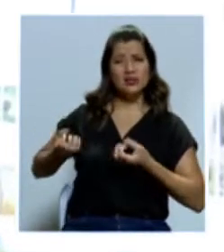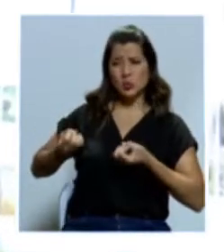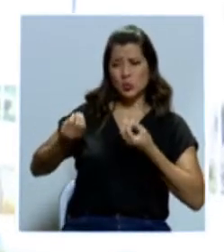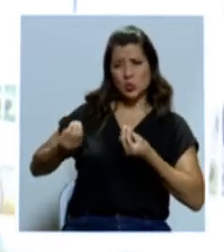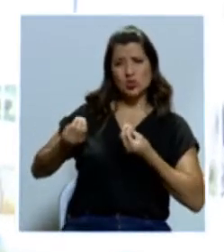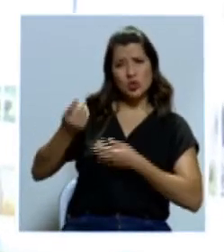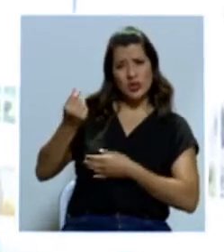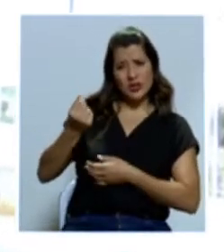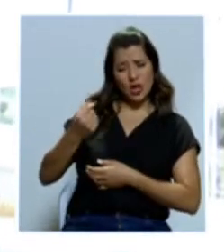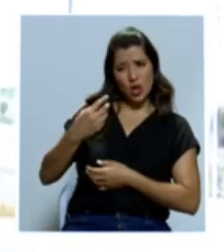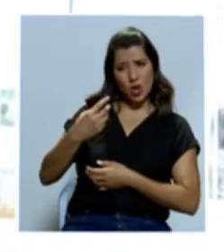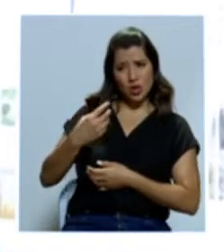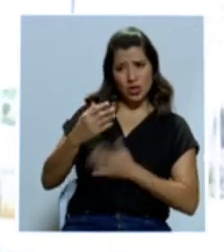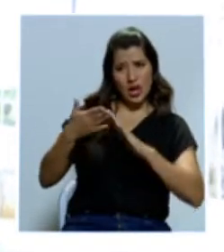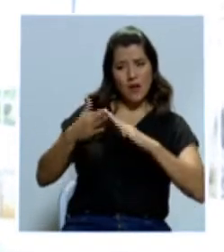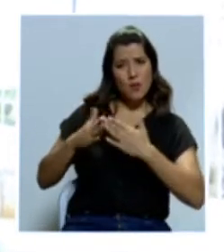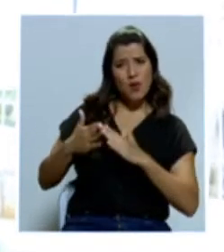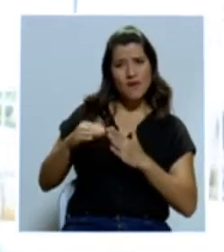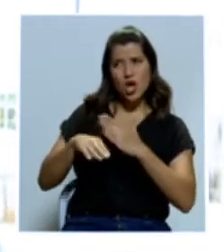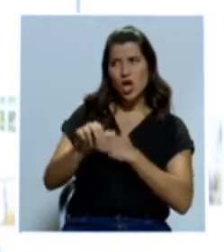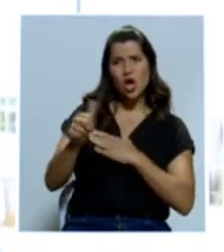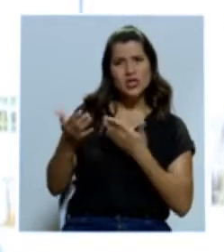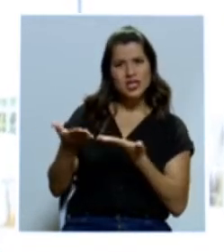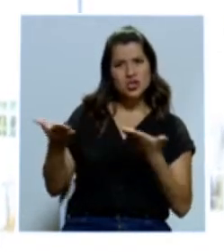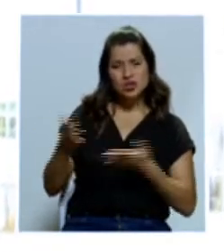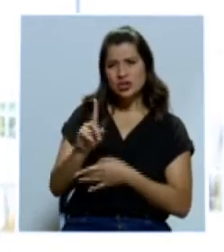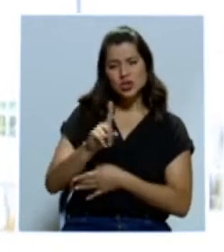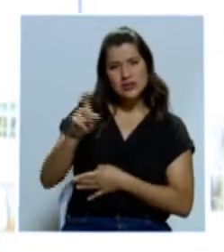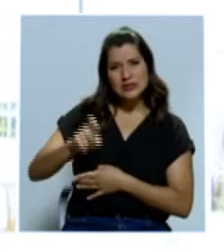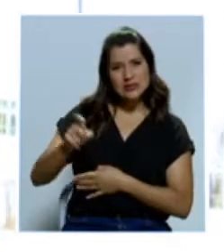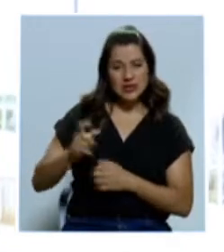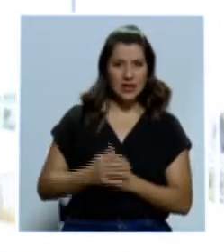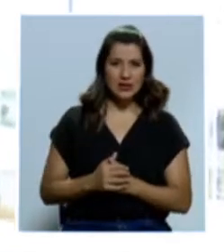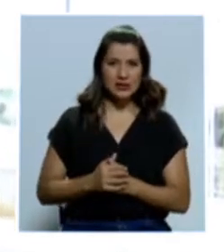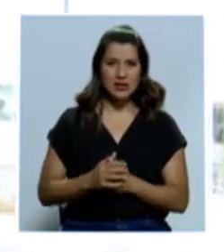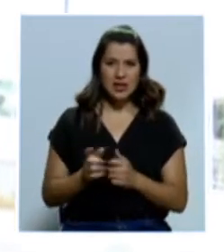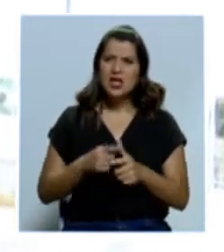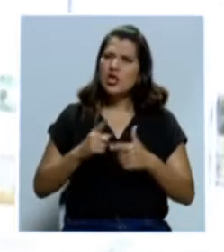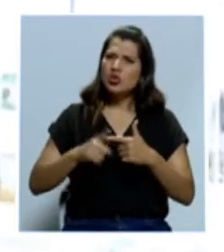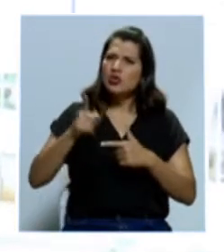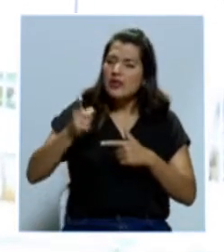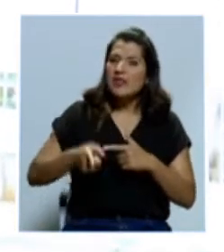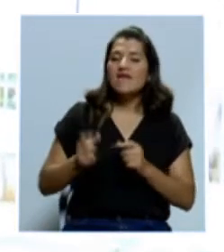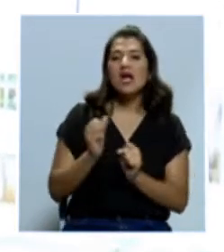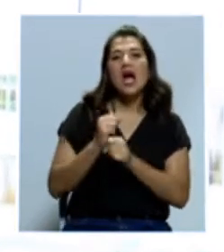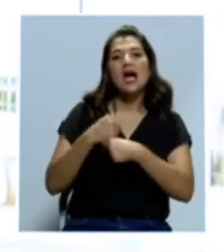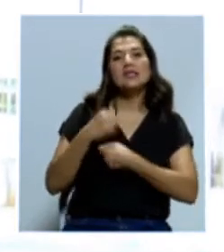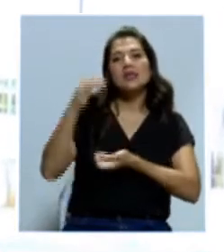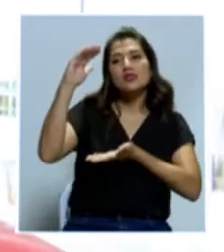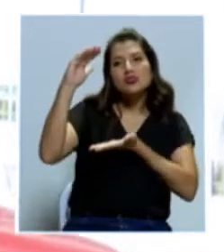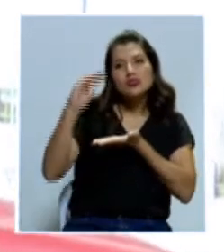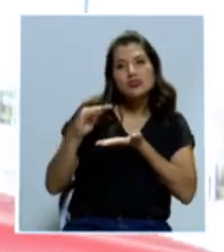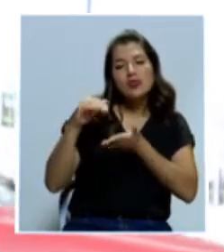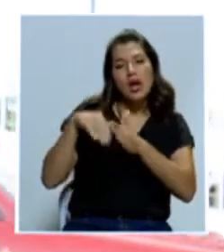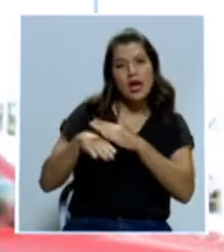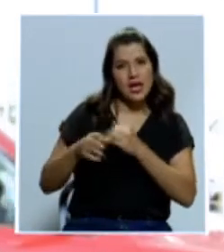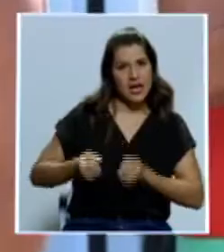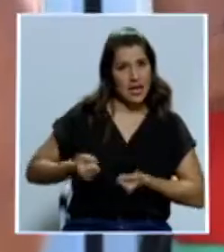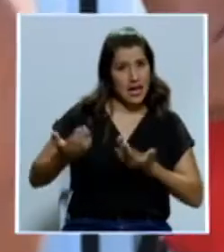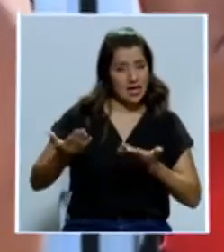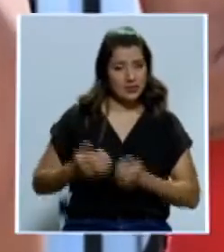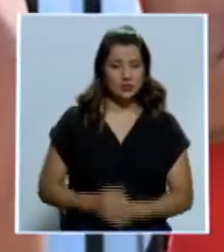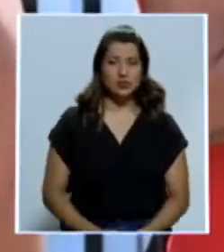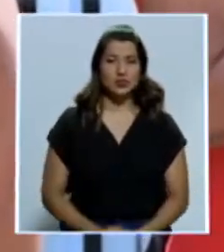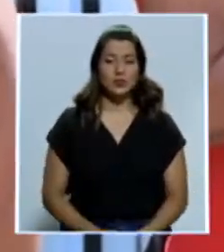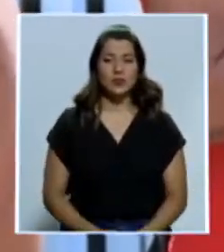de nosotros en otras cosas que no son necesarias. Ellos deberían de hacer una reducción en esos gastos públicos, ¿verdad?